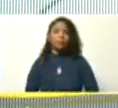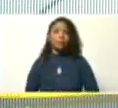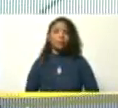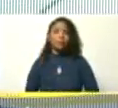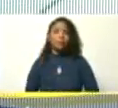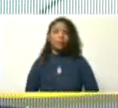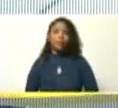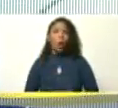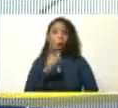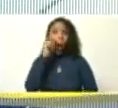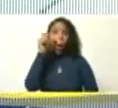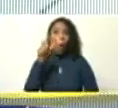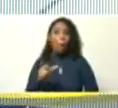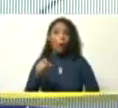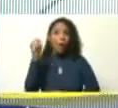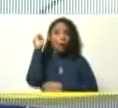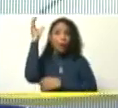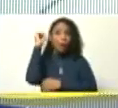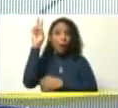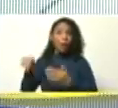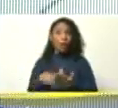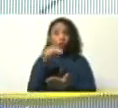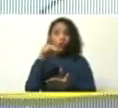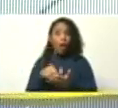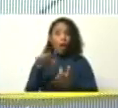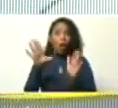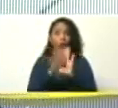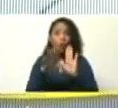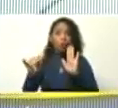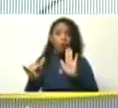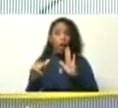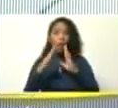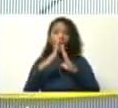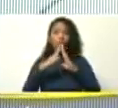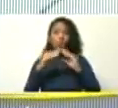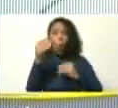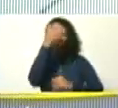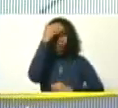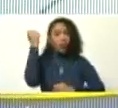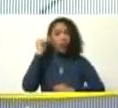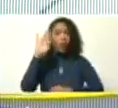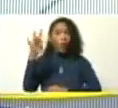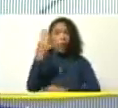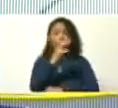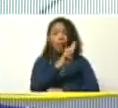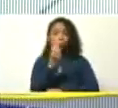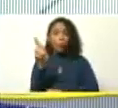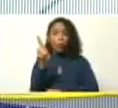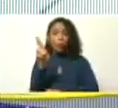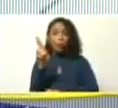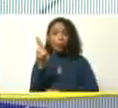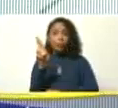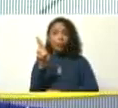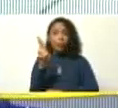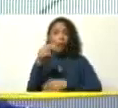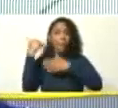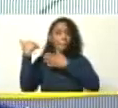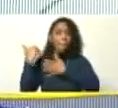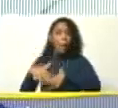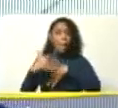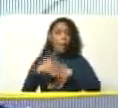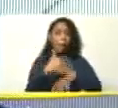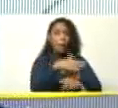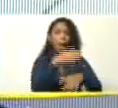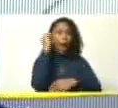Vivaldi en la Asamblea Nacional Constituyente. Todos los olvidados de la Cuarta República marchaban hacia la Asamblea